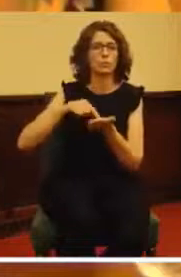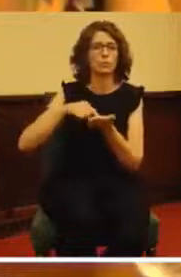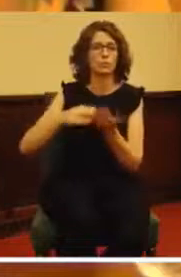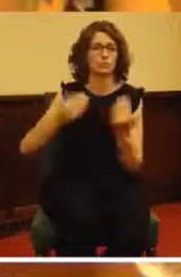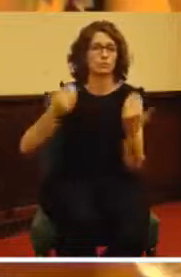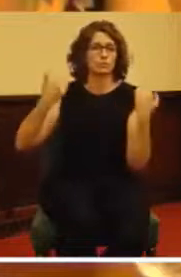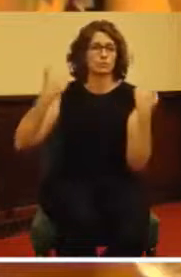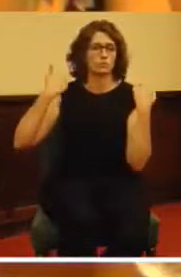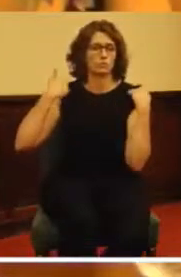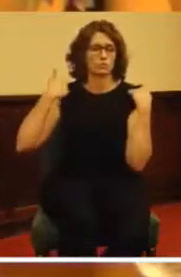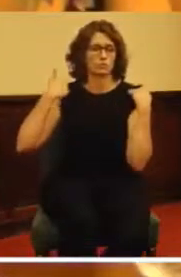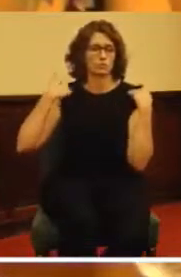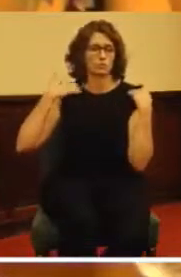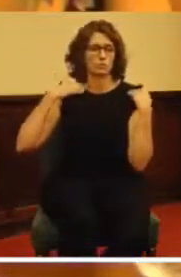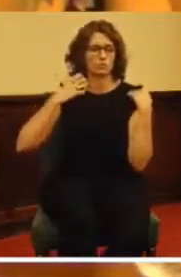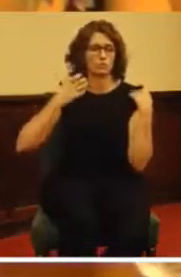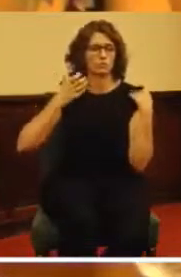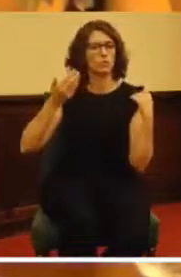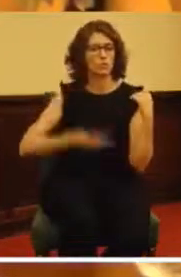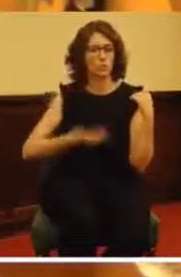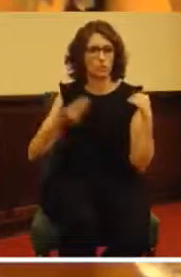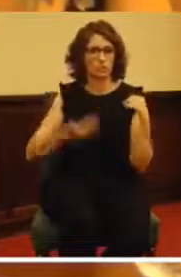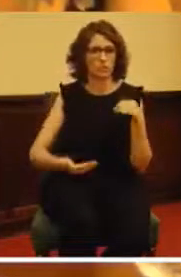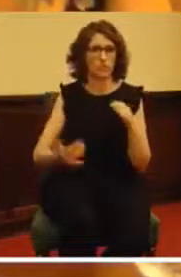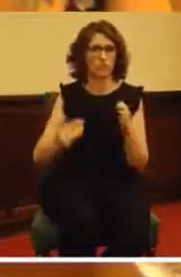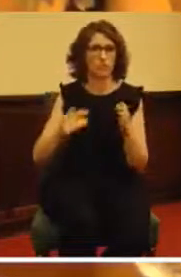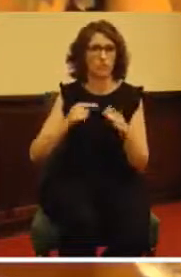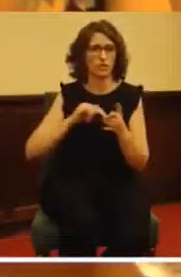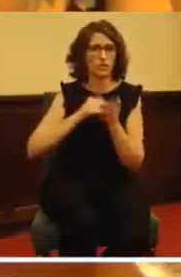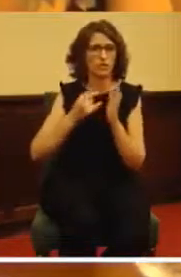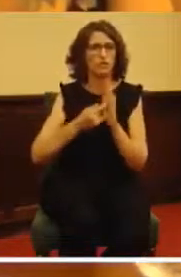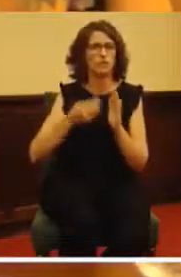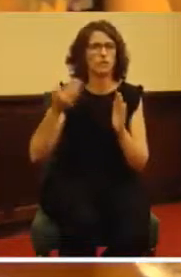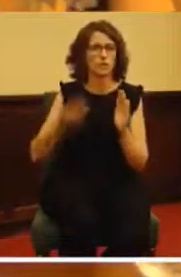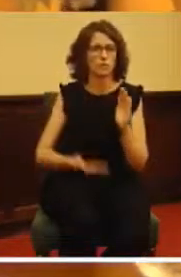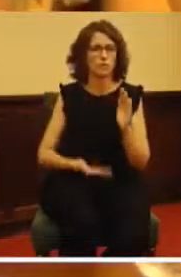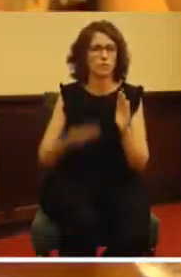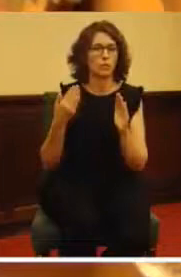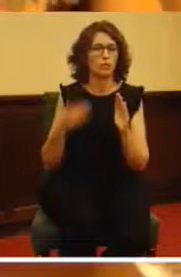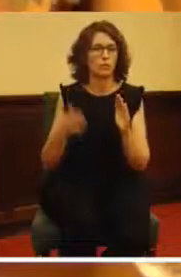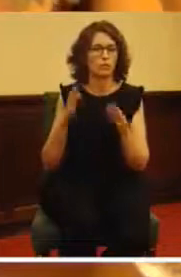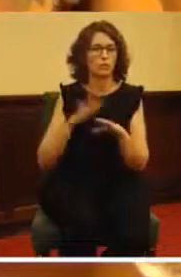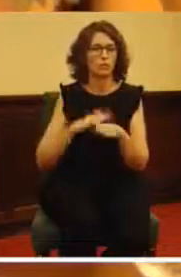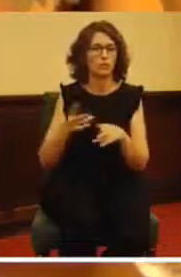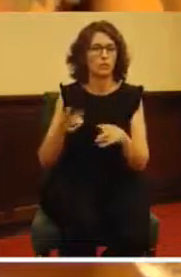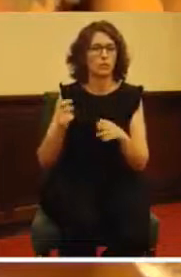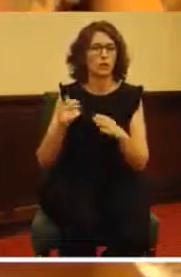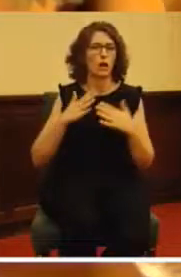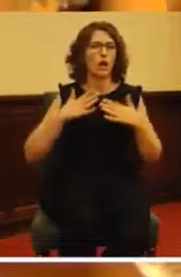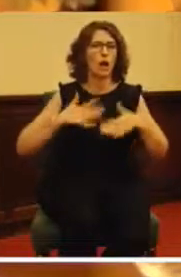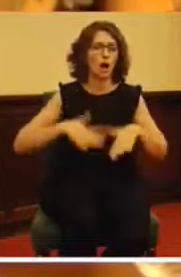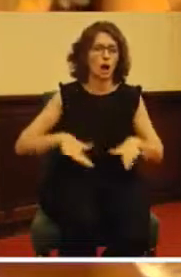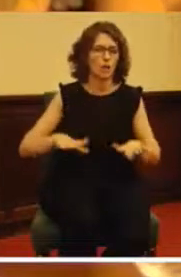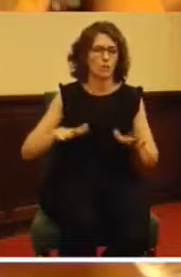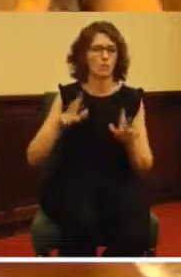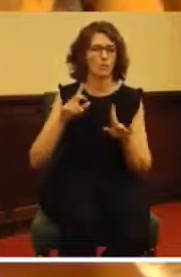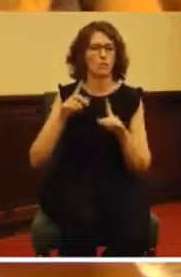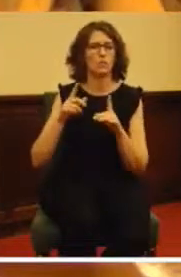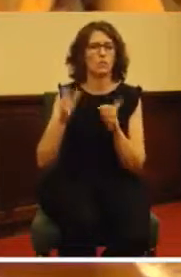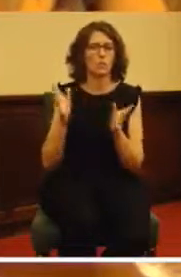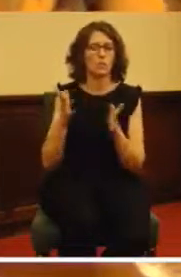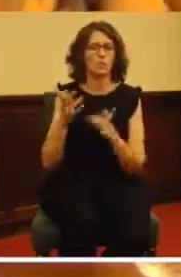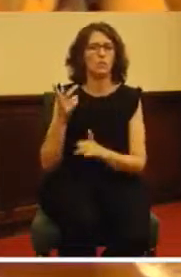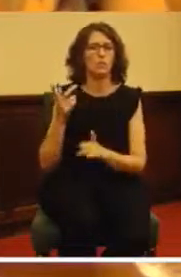medida importante y que alivia la presión fiscal de la ciudadanía, pues el recibo